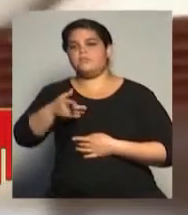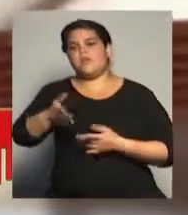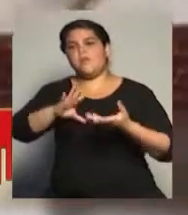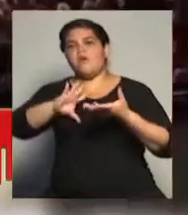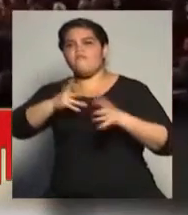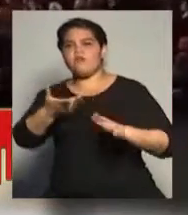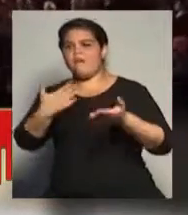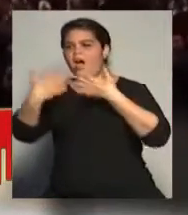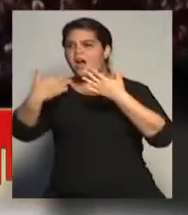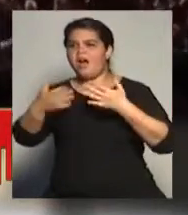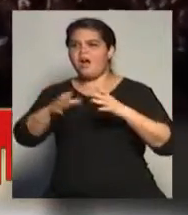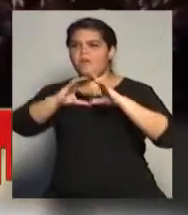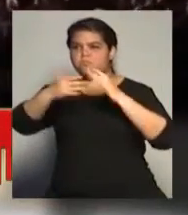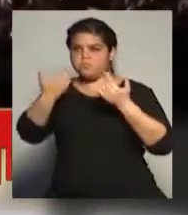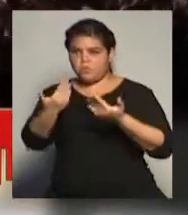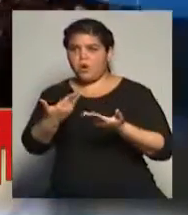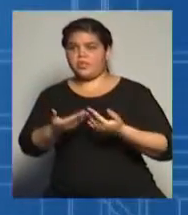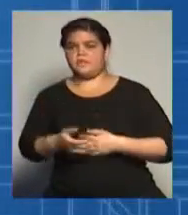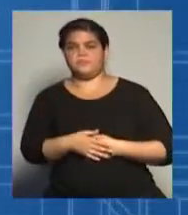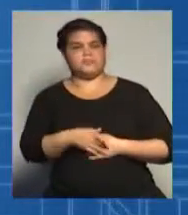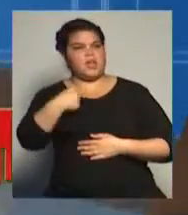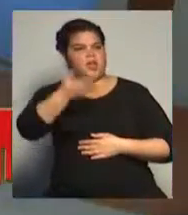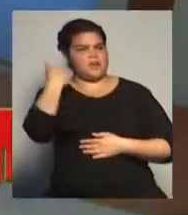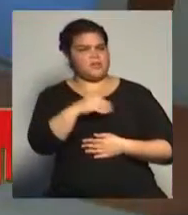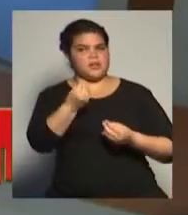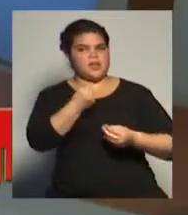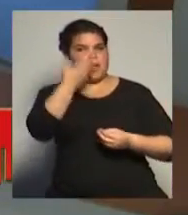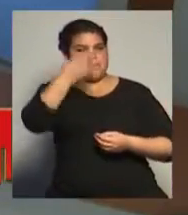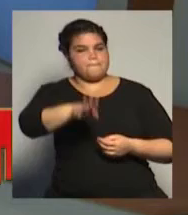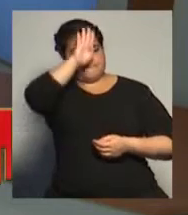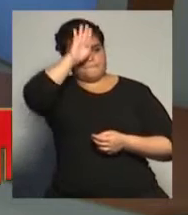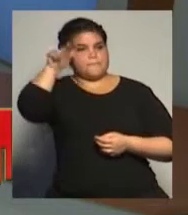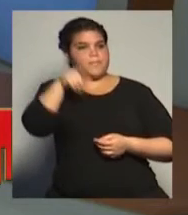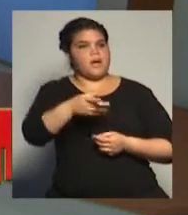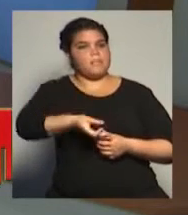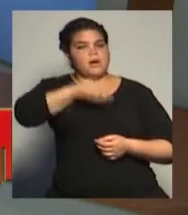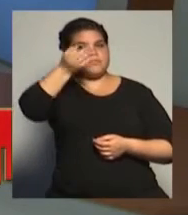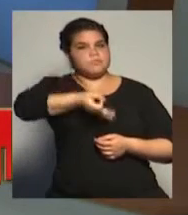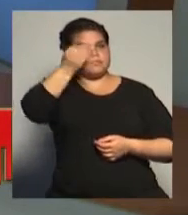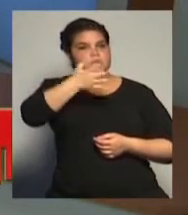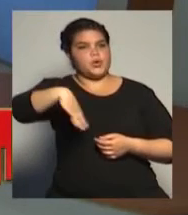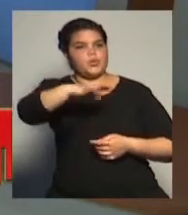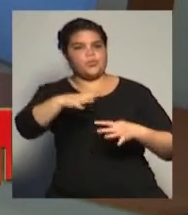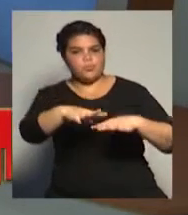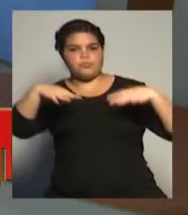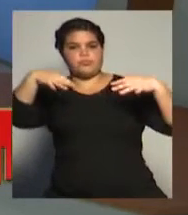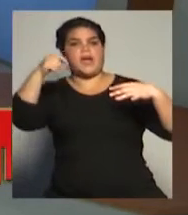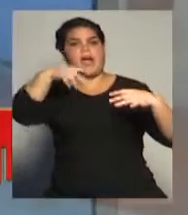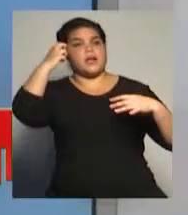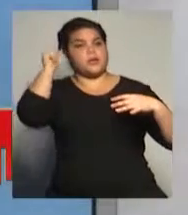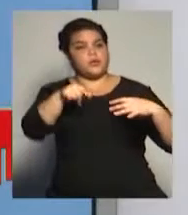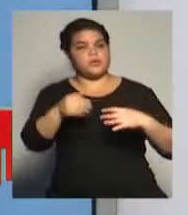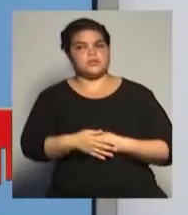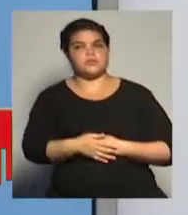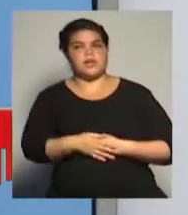¿no? Hacemos un punto aparte, estábamos viendo las imágenes de cómo el Papa Francisco daba su discurso allí ante los congresistas, cómo se